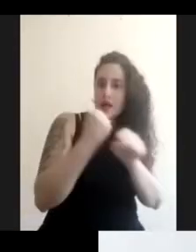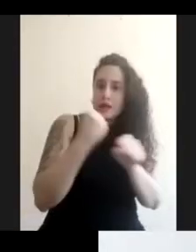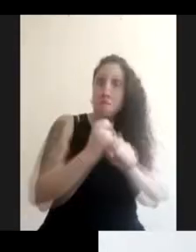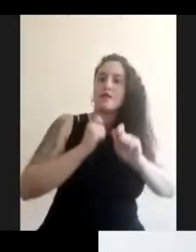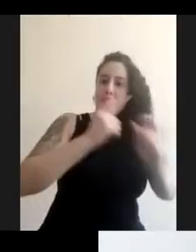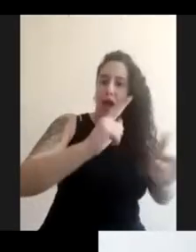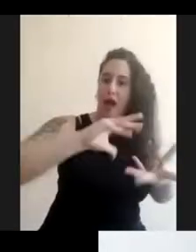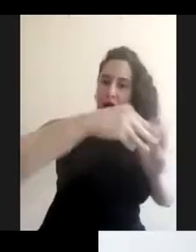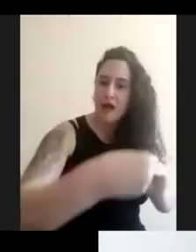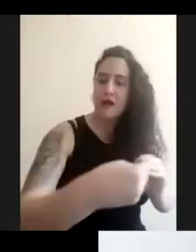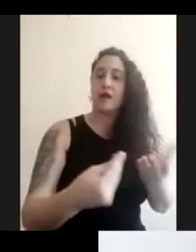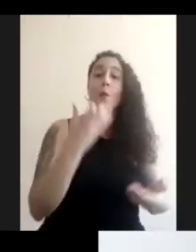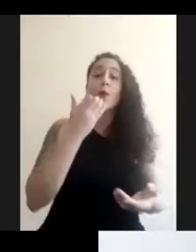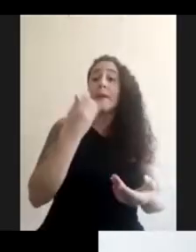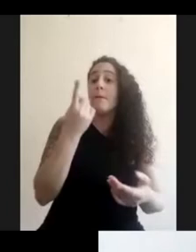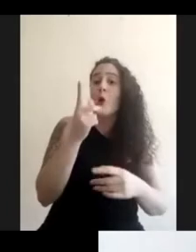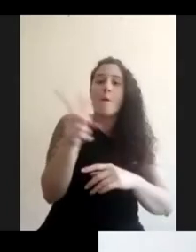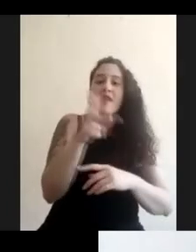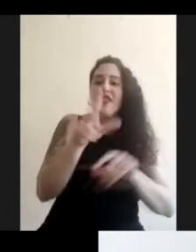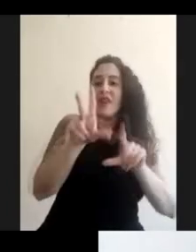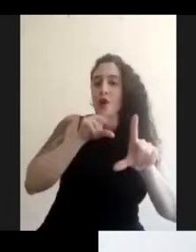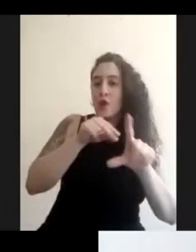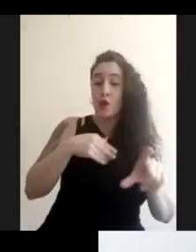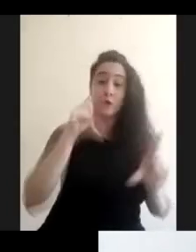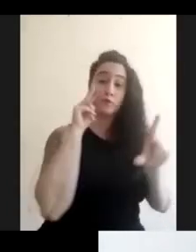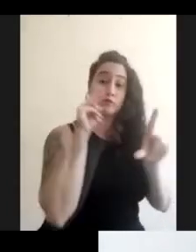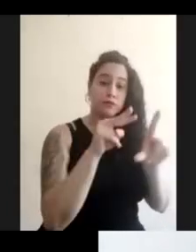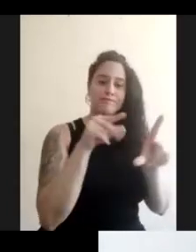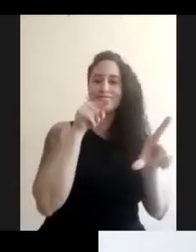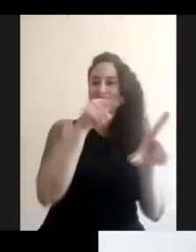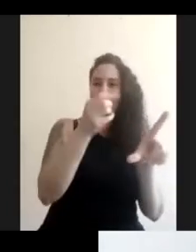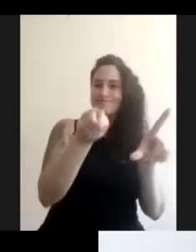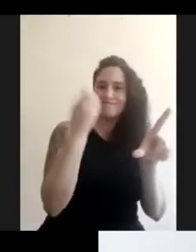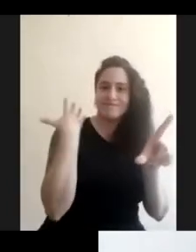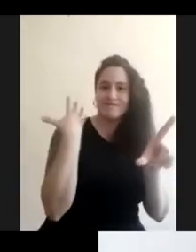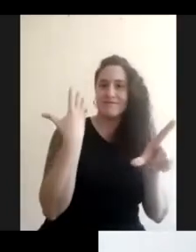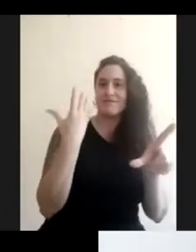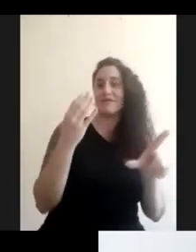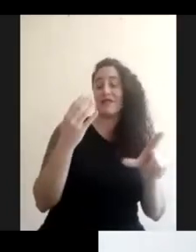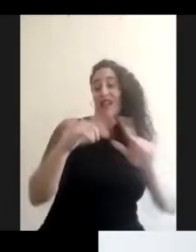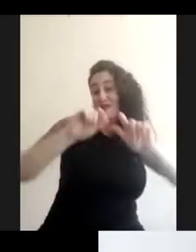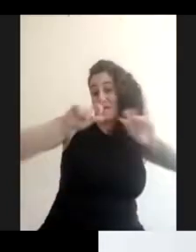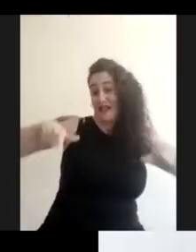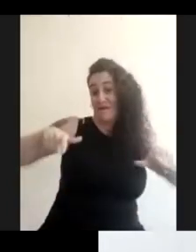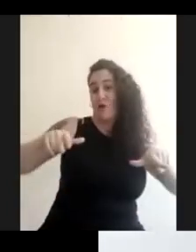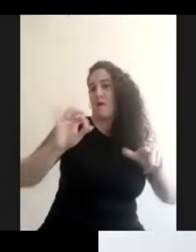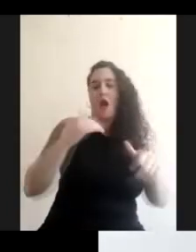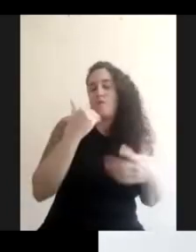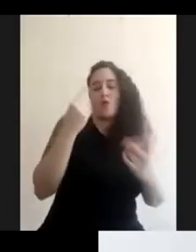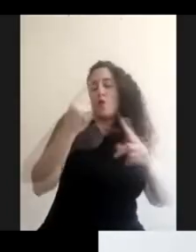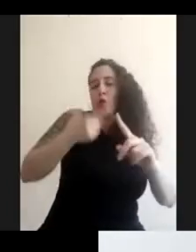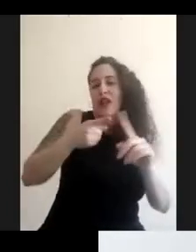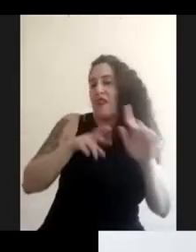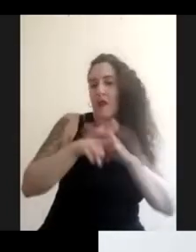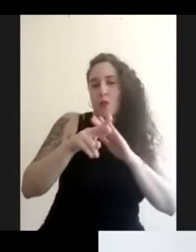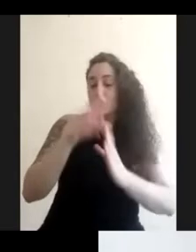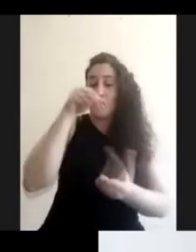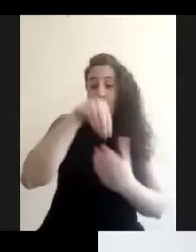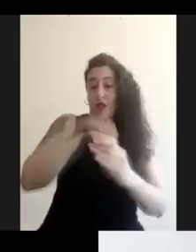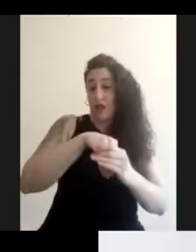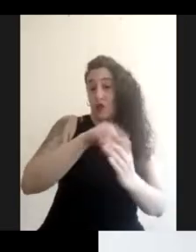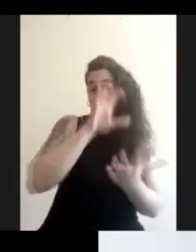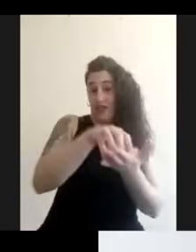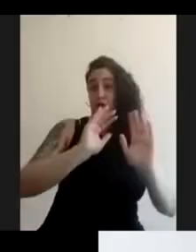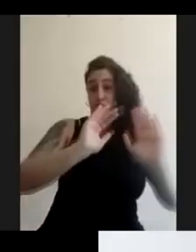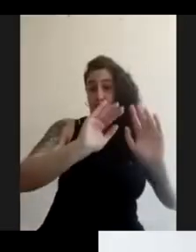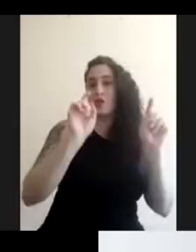pues no pueden ver bien lo que sale en el vídeo o en la plataforma o lo que sea que tengan en el centro educativo,